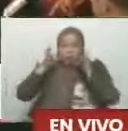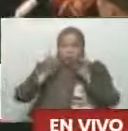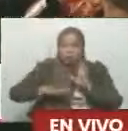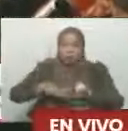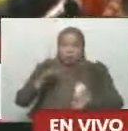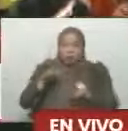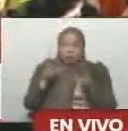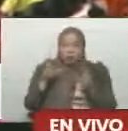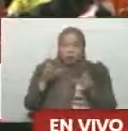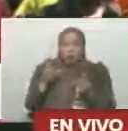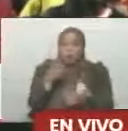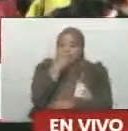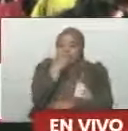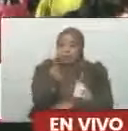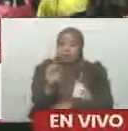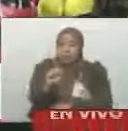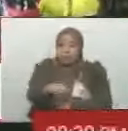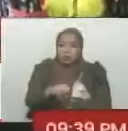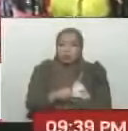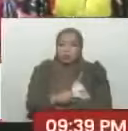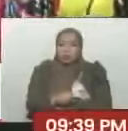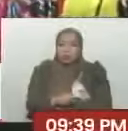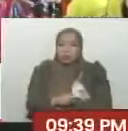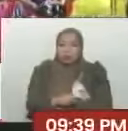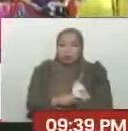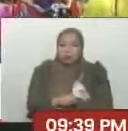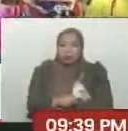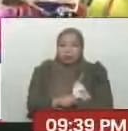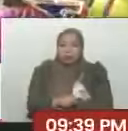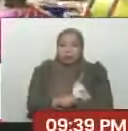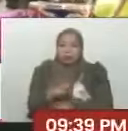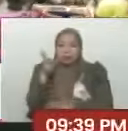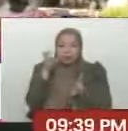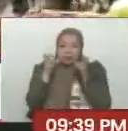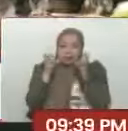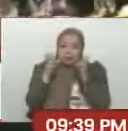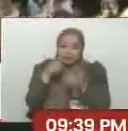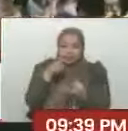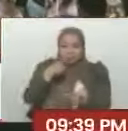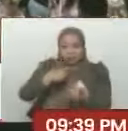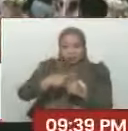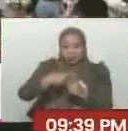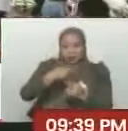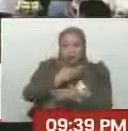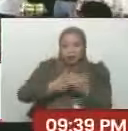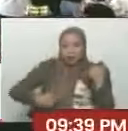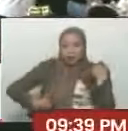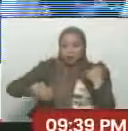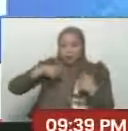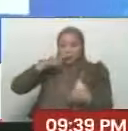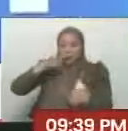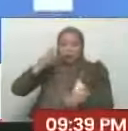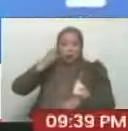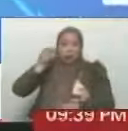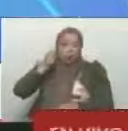Claro que vamos ahí muy pronto. Al son del tambor. ¿Ah? Esta es la tradición